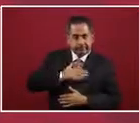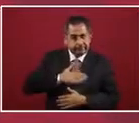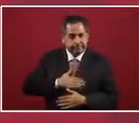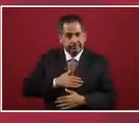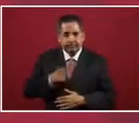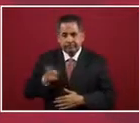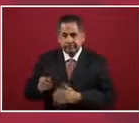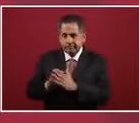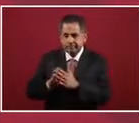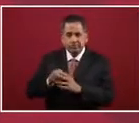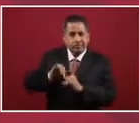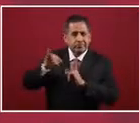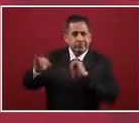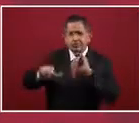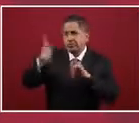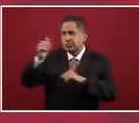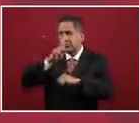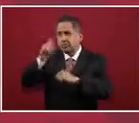que vienen de lejos.